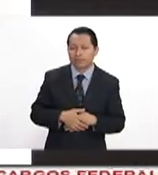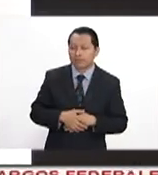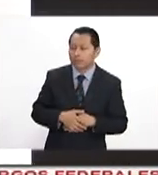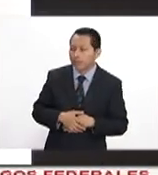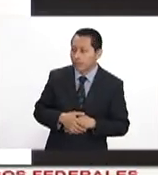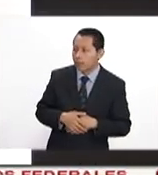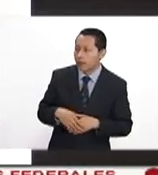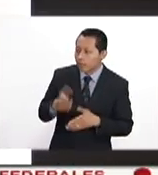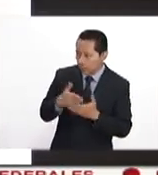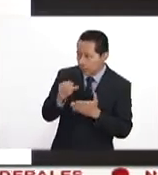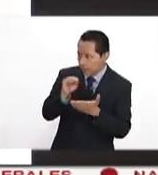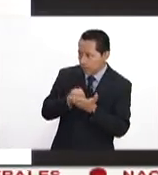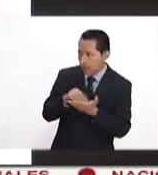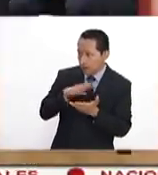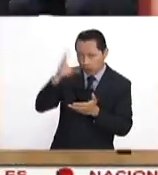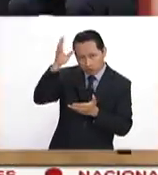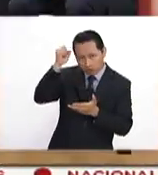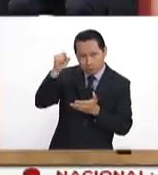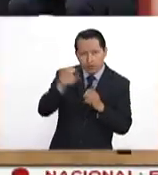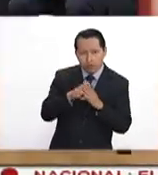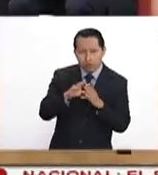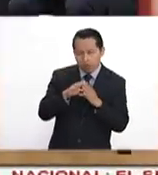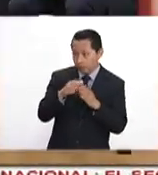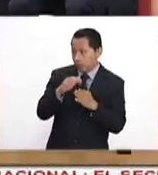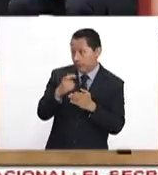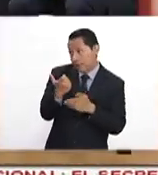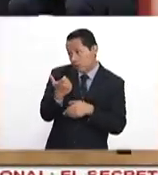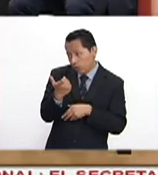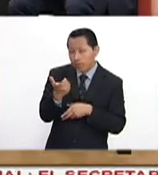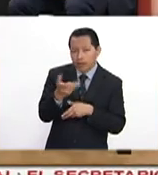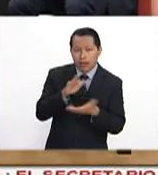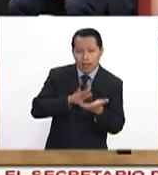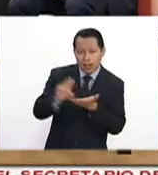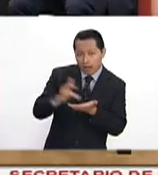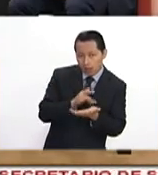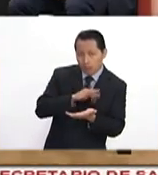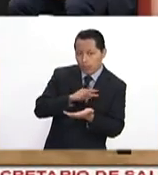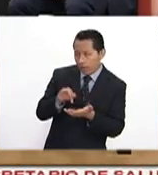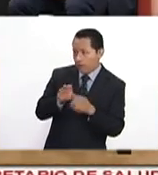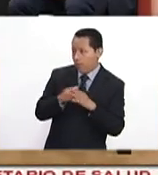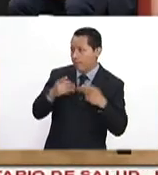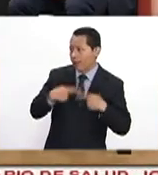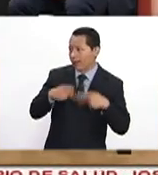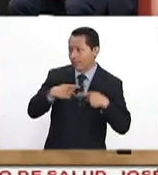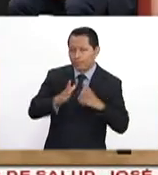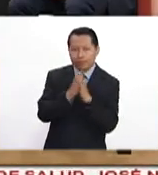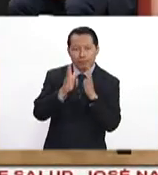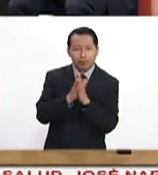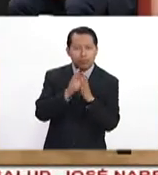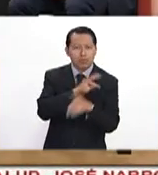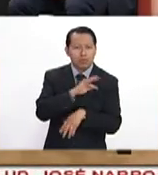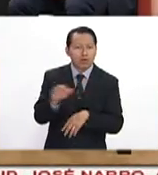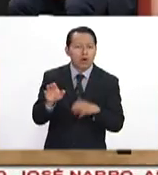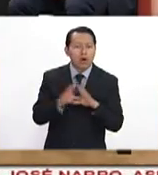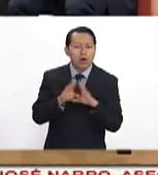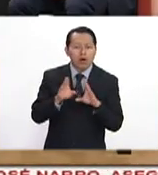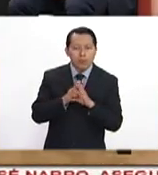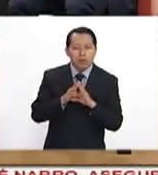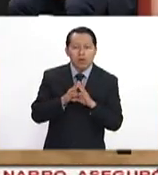además se inserta en este concepto de la economía colaborativa, ¿no? Donde las personas pues participan de una forma,